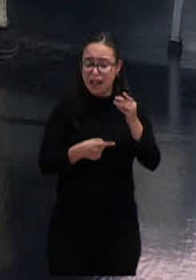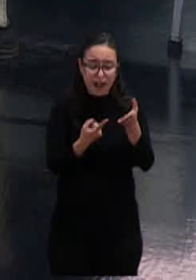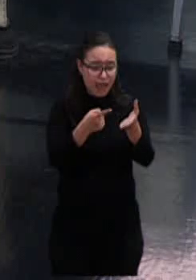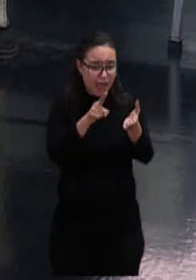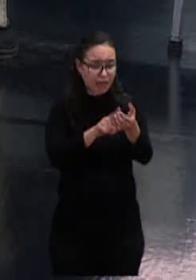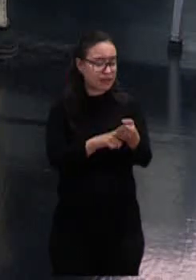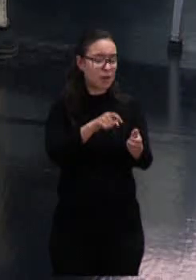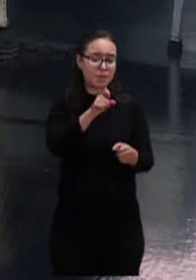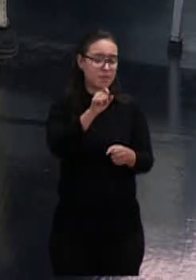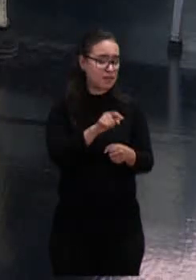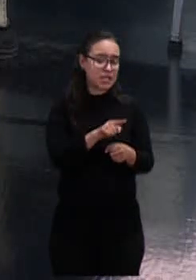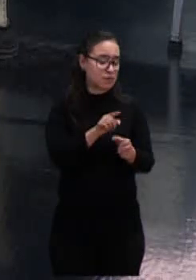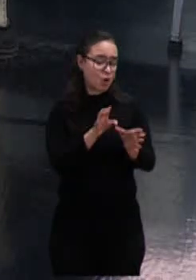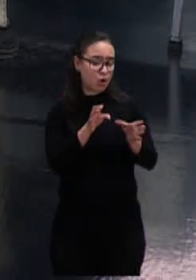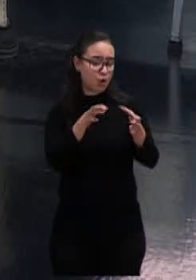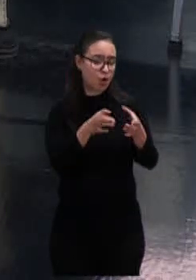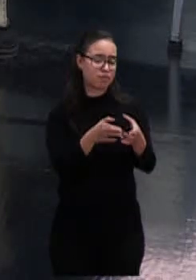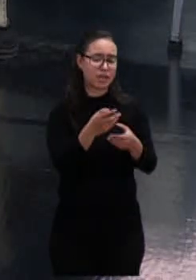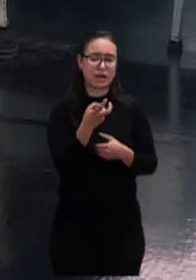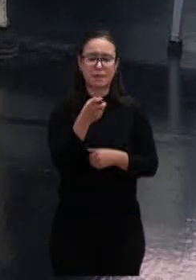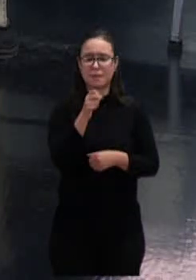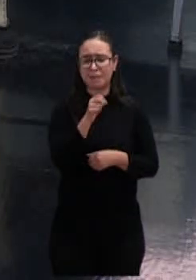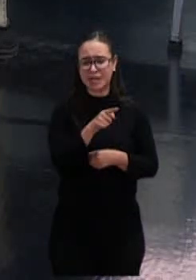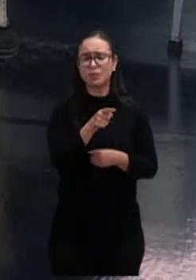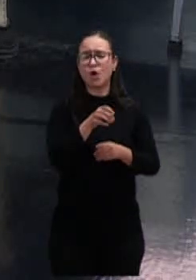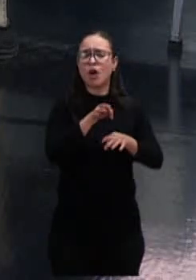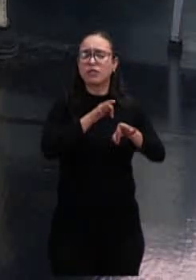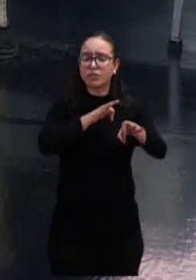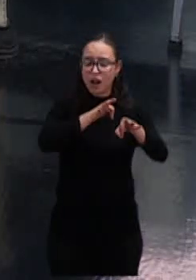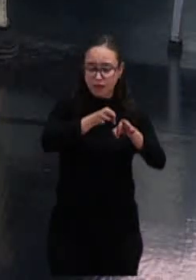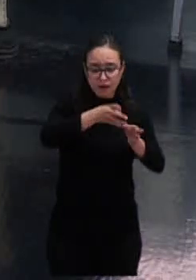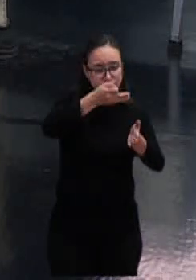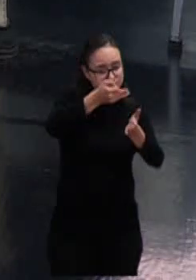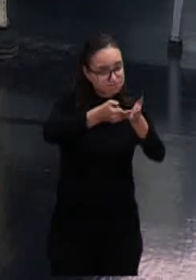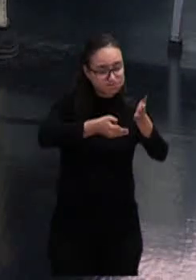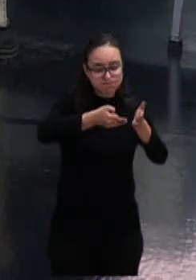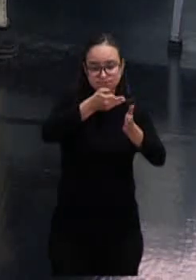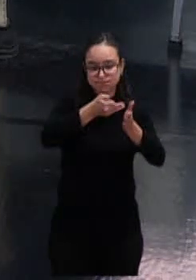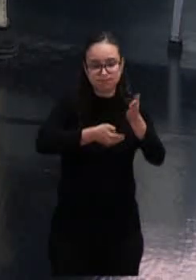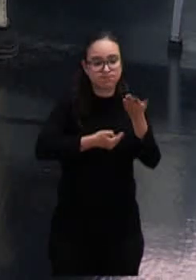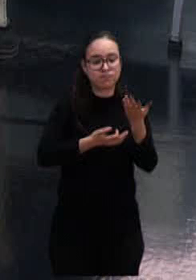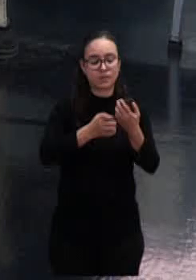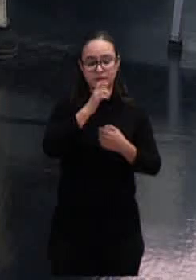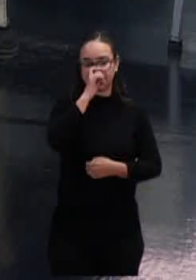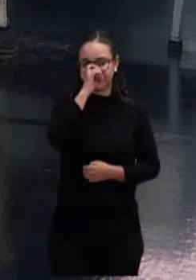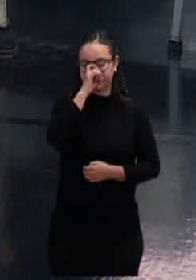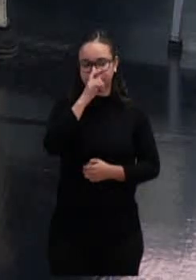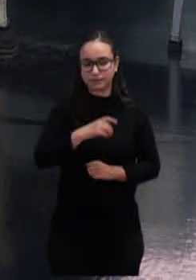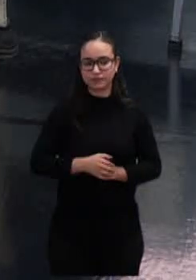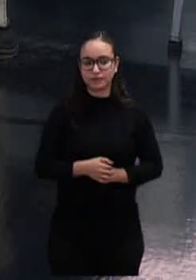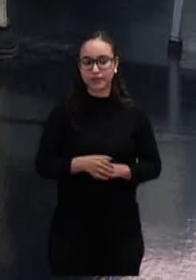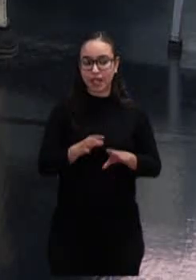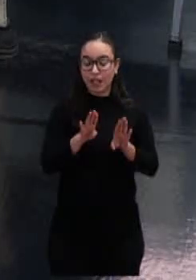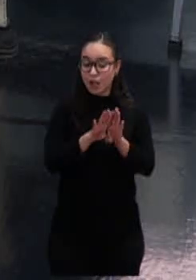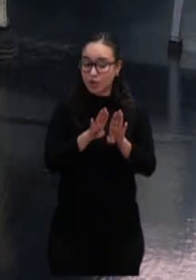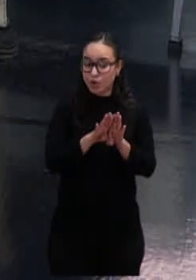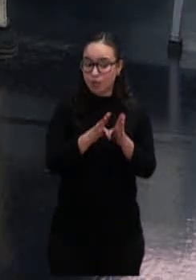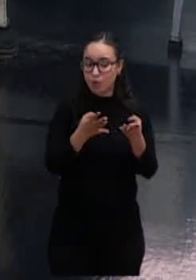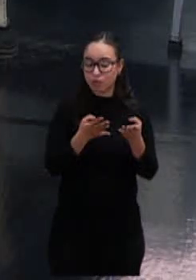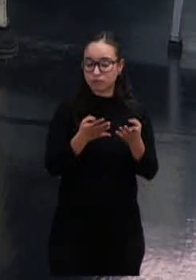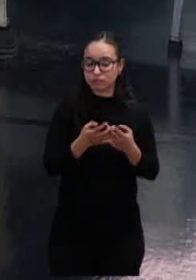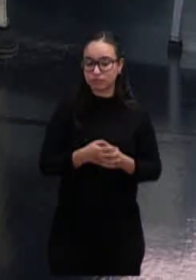de la comunidad entonces también hay un trabajo que se tiene que hacer de no entrometerse también